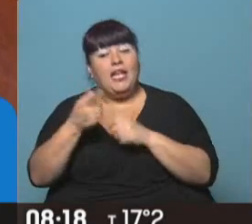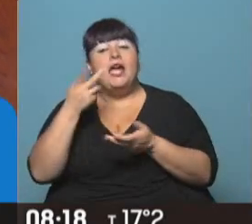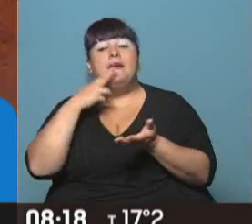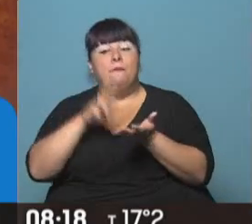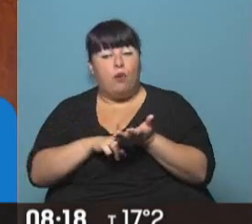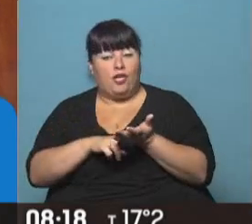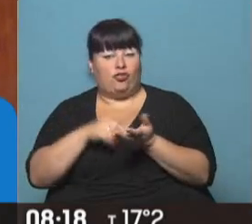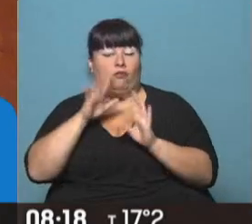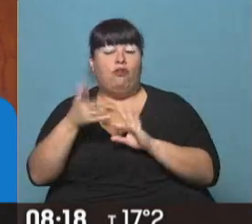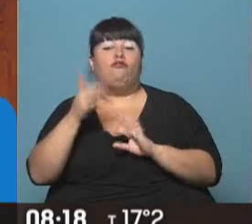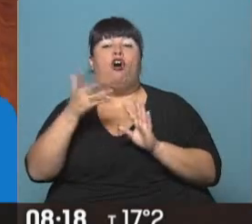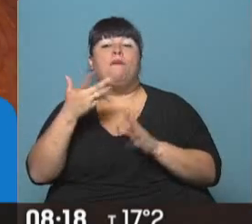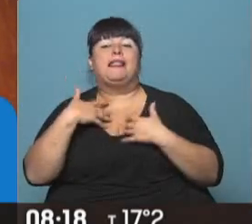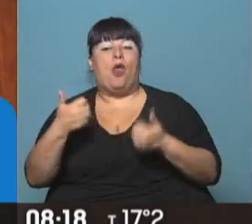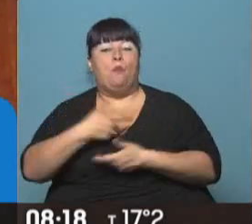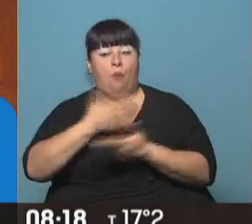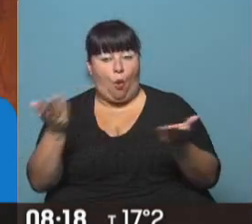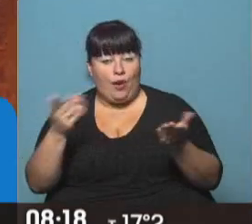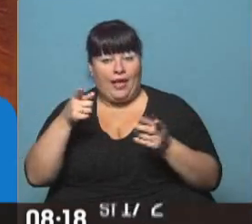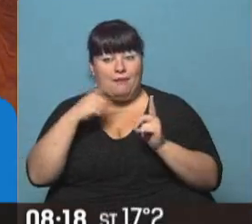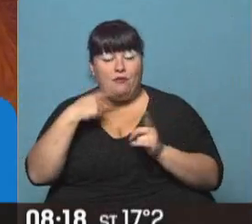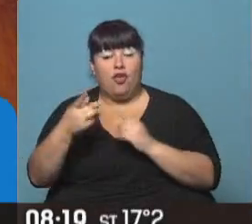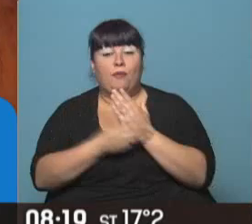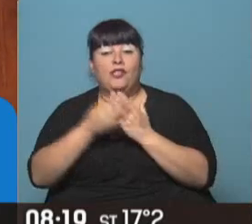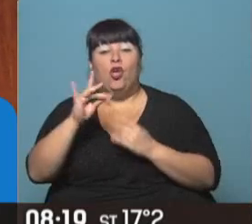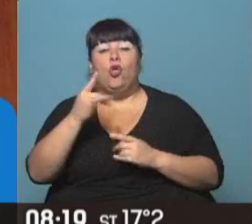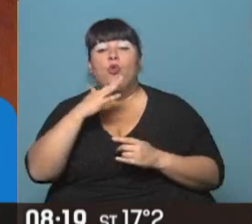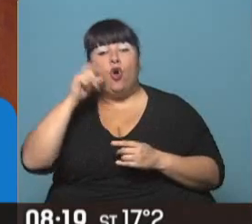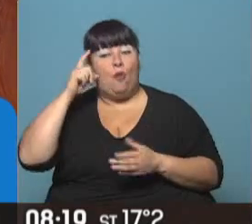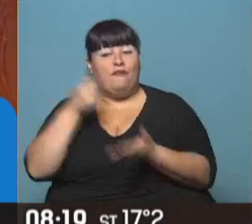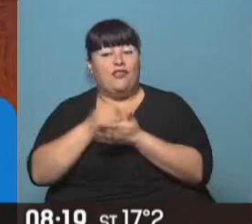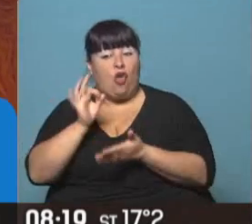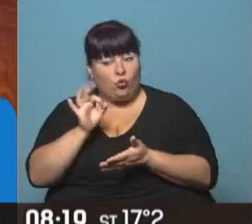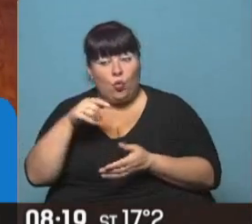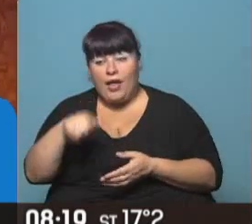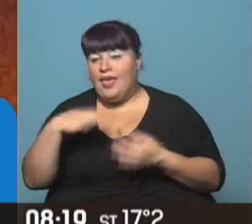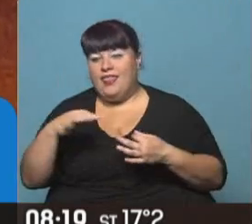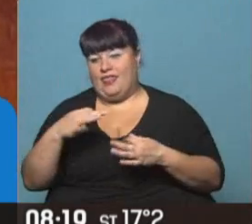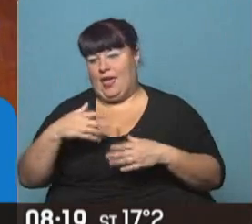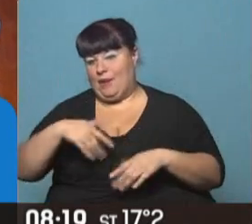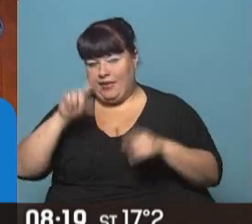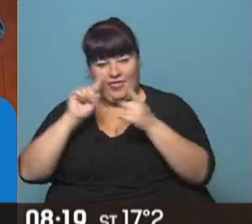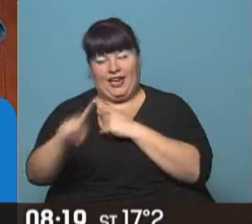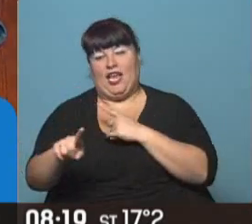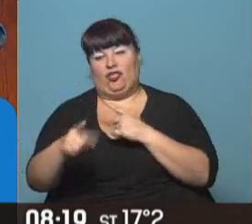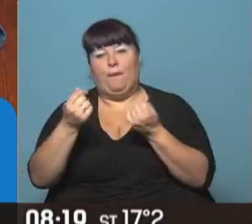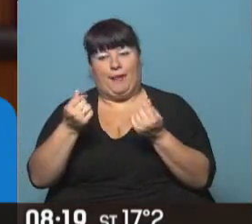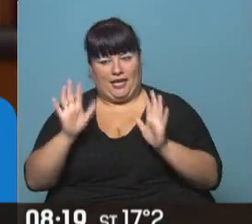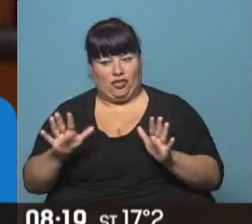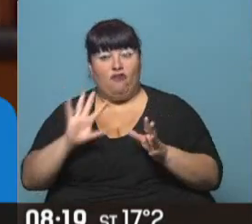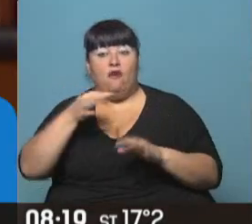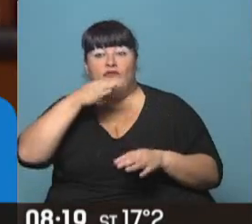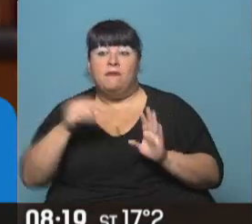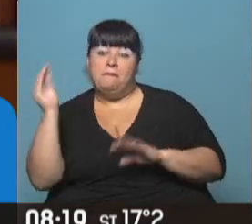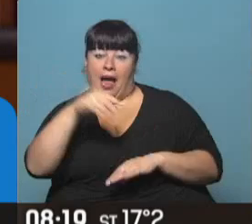tributaria sea considerada una medida de salud pública, como la anunció el ministro Duhovne a fines de octubre, eso tiene que impactar directamente en el precio, de una manera